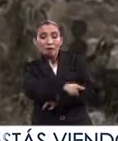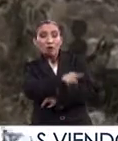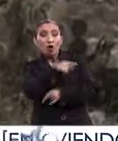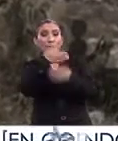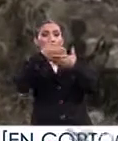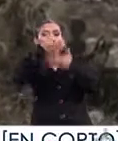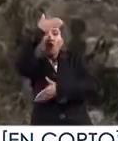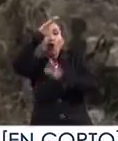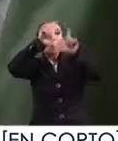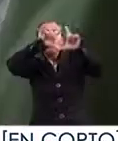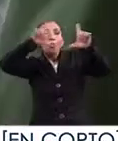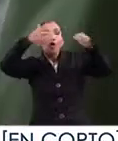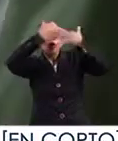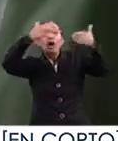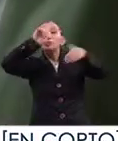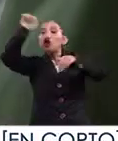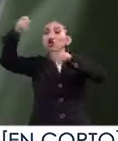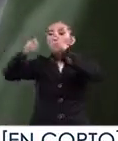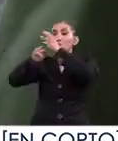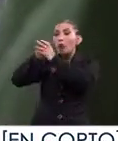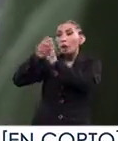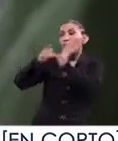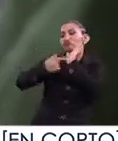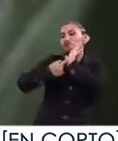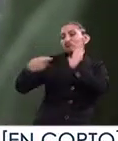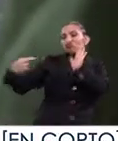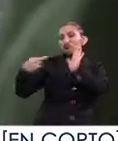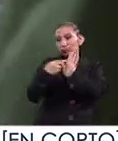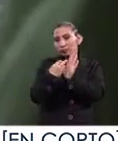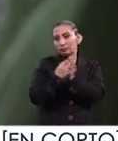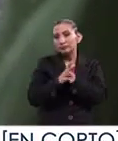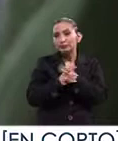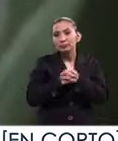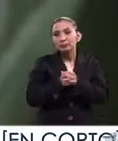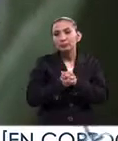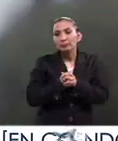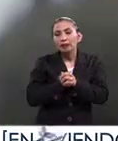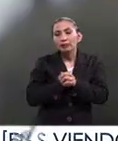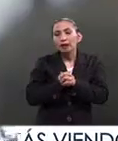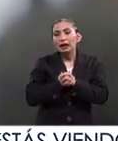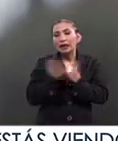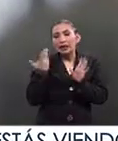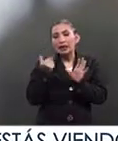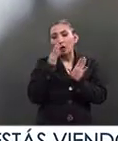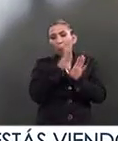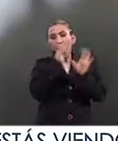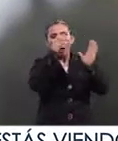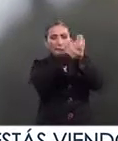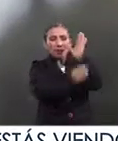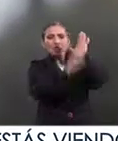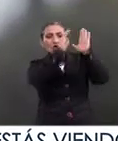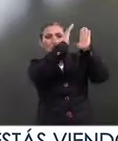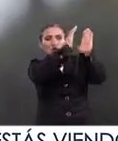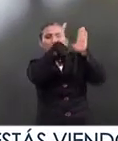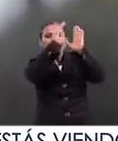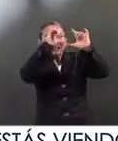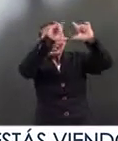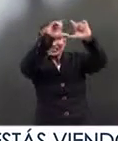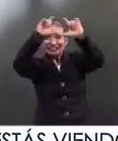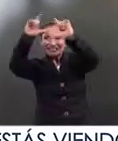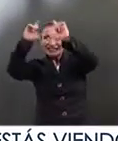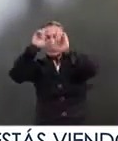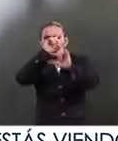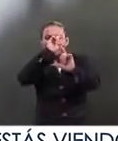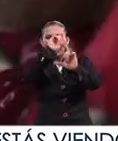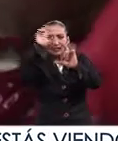mural y hacer un nuevo mural. Uh-huh. Y dividir por capítulos, que son los panelitos de